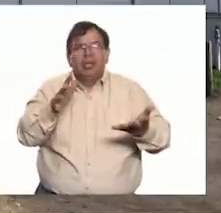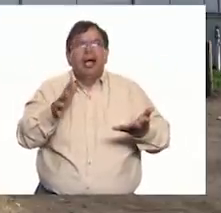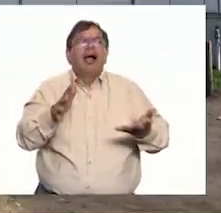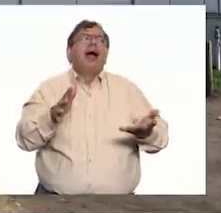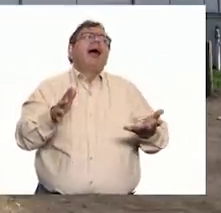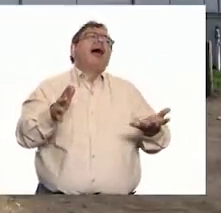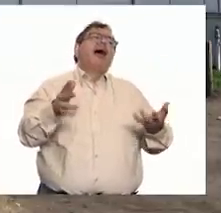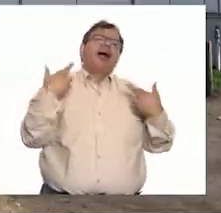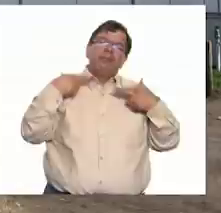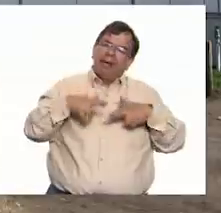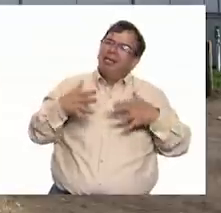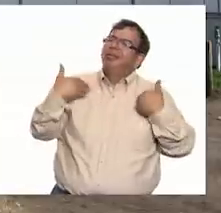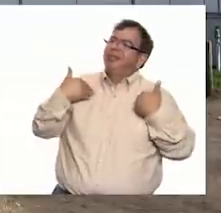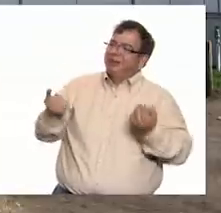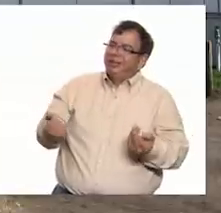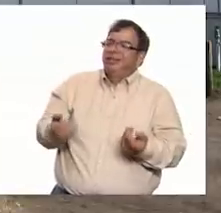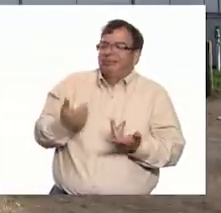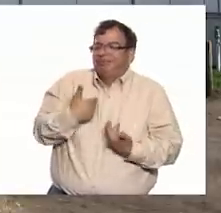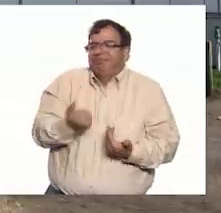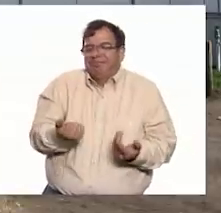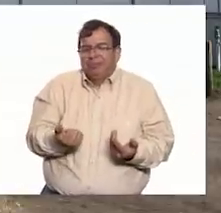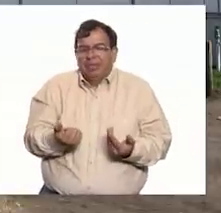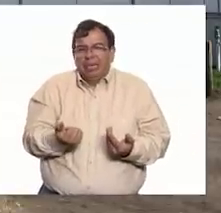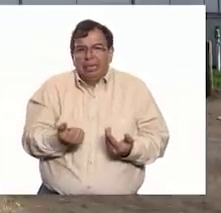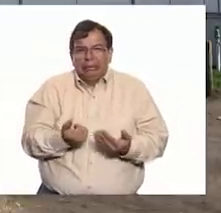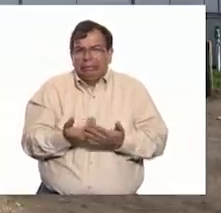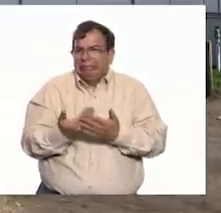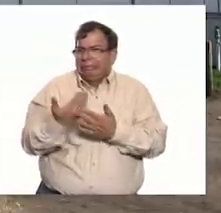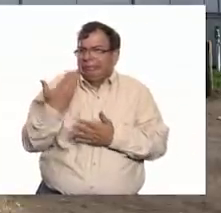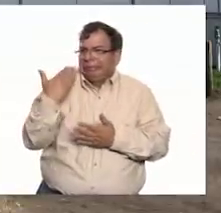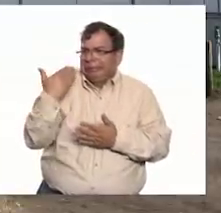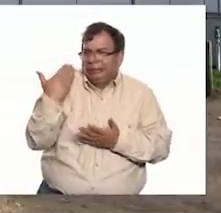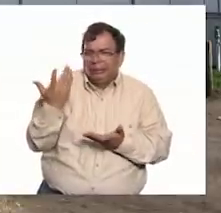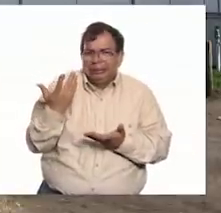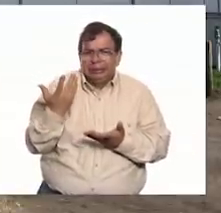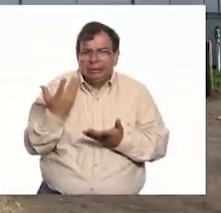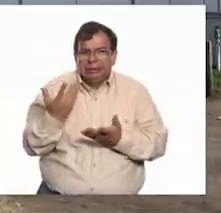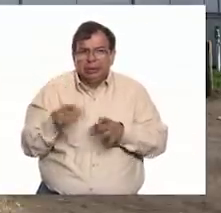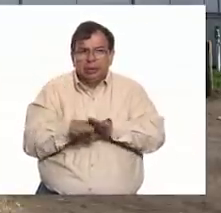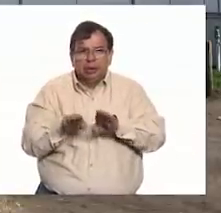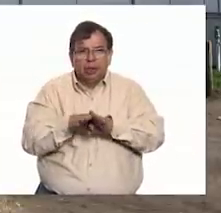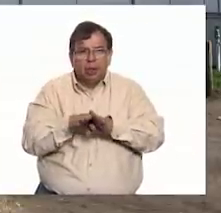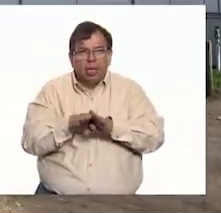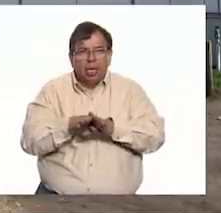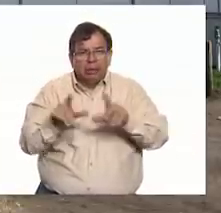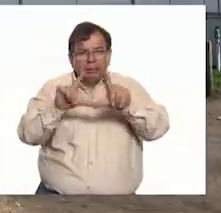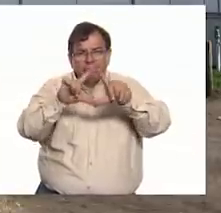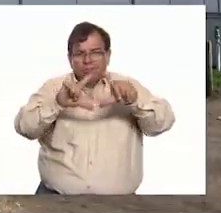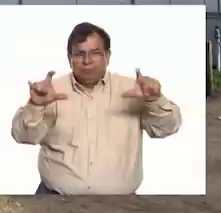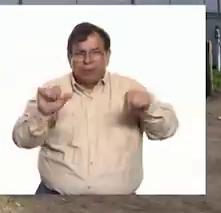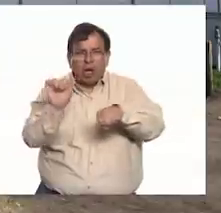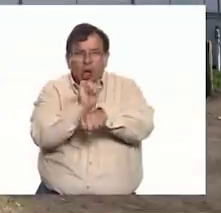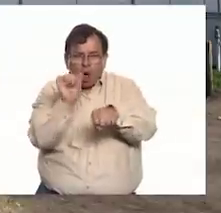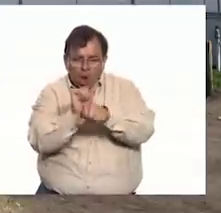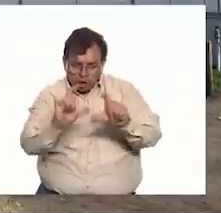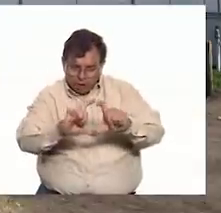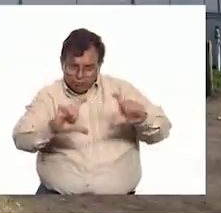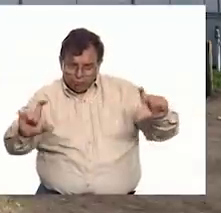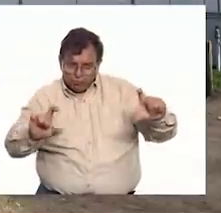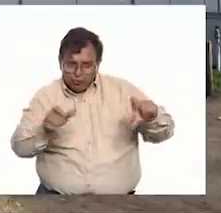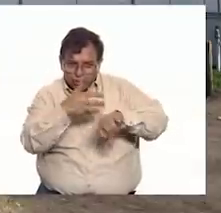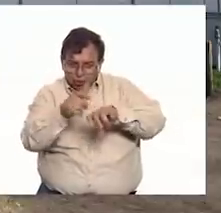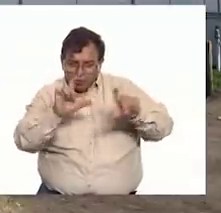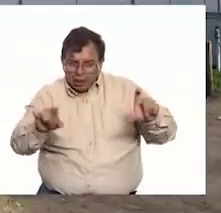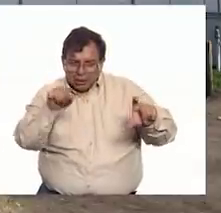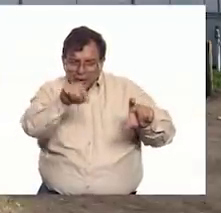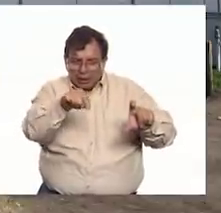¿Qué es lo que tiene sentido, Larisa? Que hasta hace poco tiempo las placas de los autos de Sinaloa tenían un tomate y al equipo